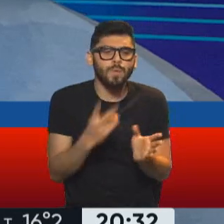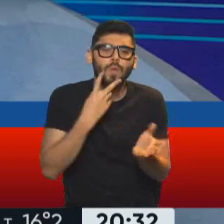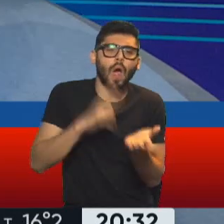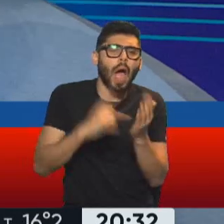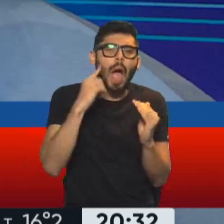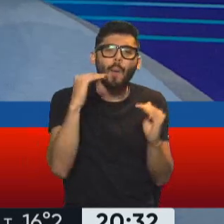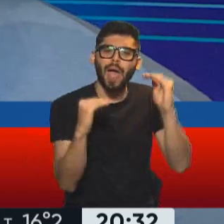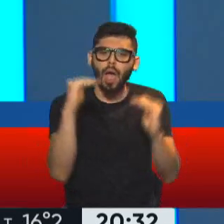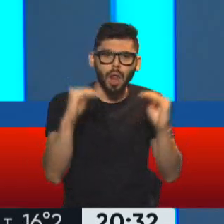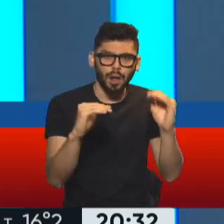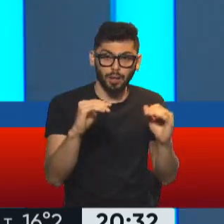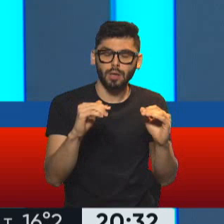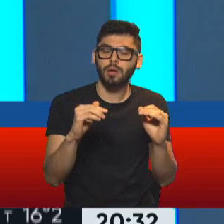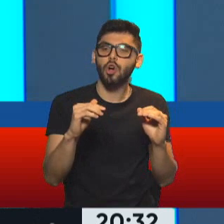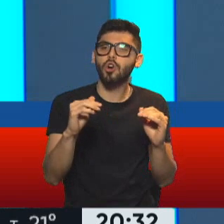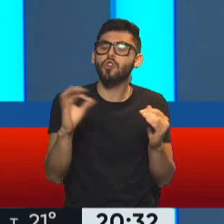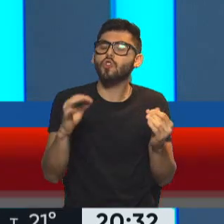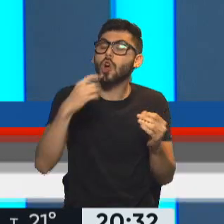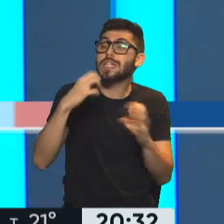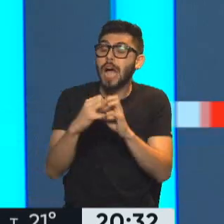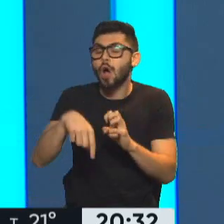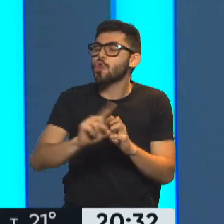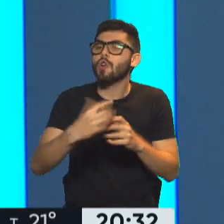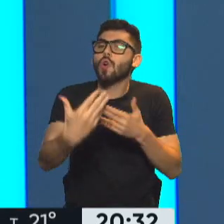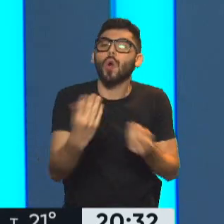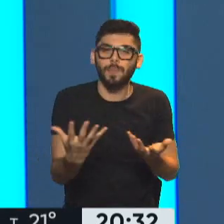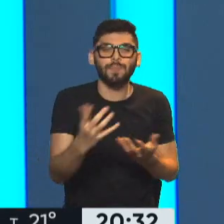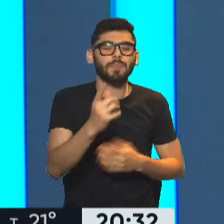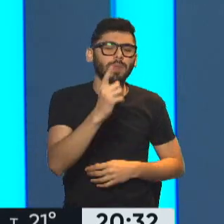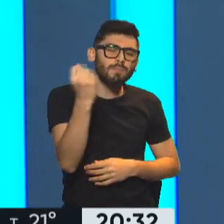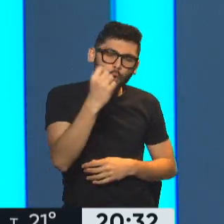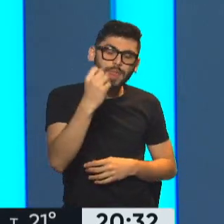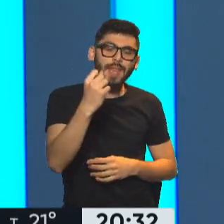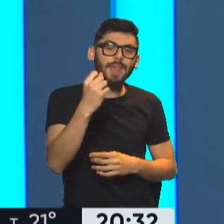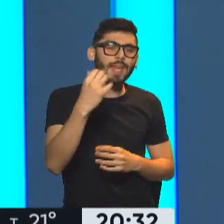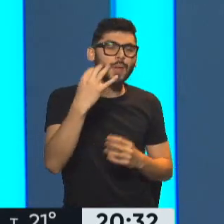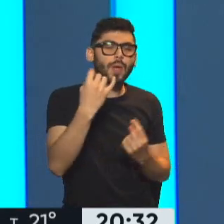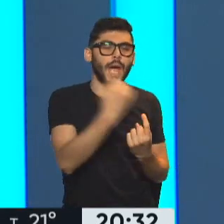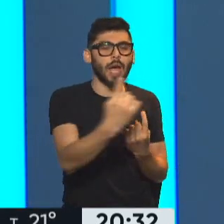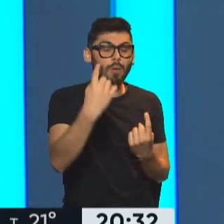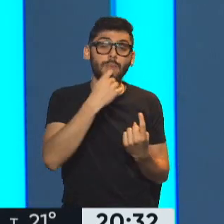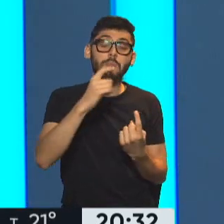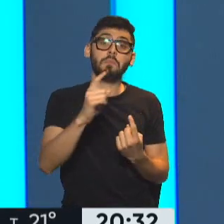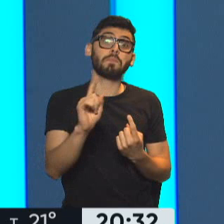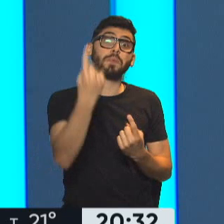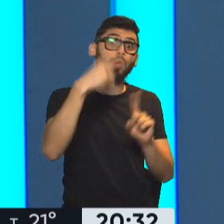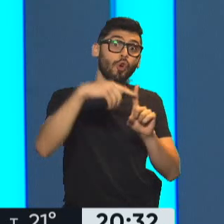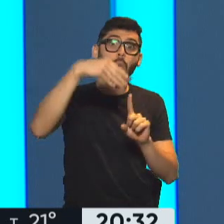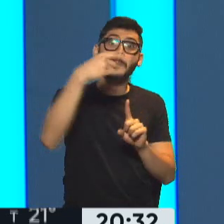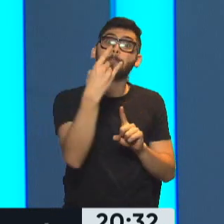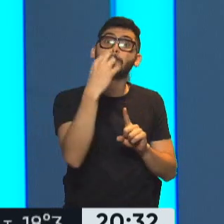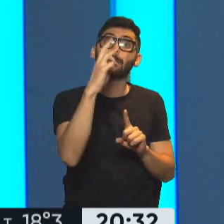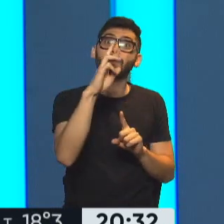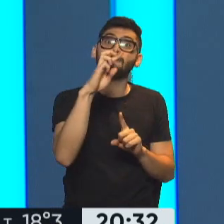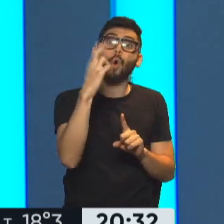Bueno, primero hay que ubicarse en cada uno de los personajes. Mirá, es una casualidad que sea López Murphy, al primero que mostramos, el